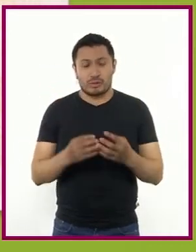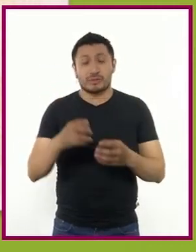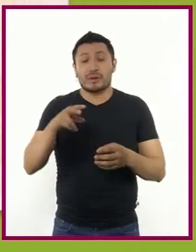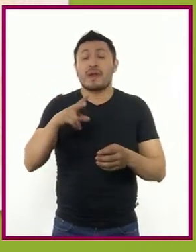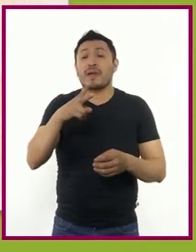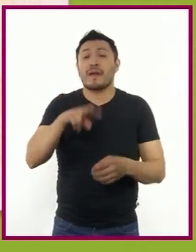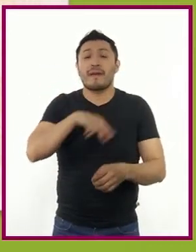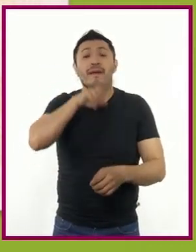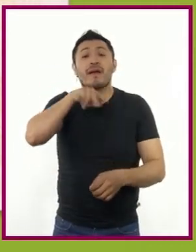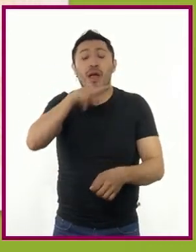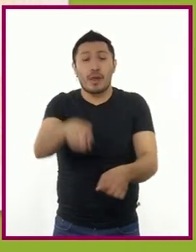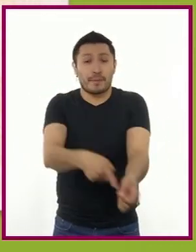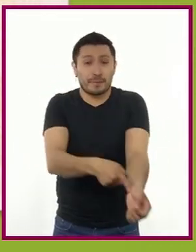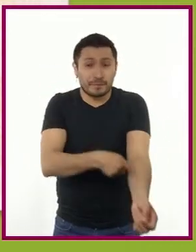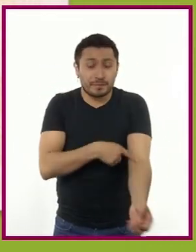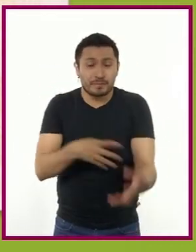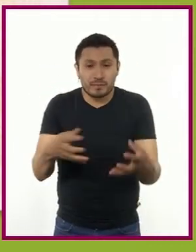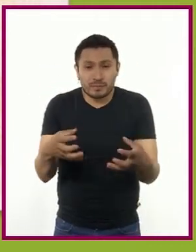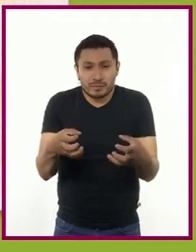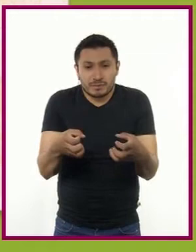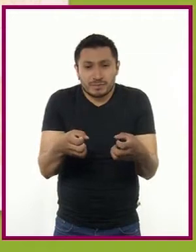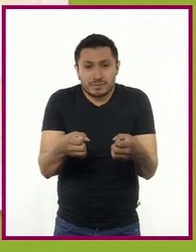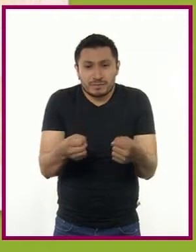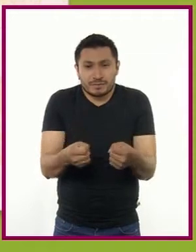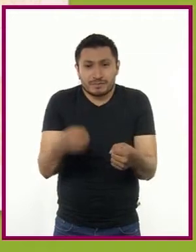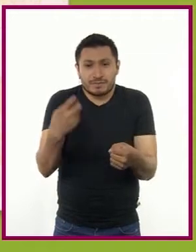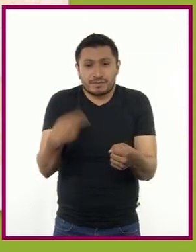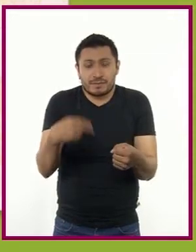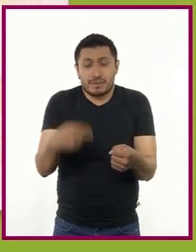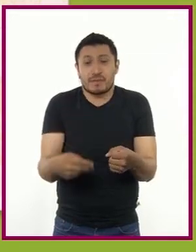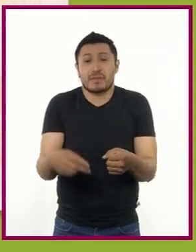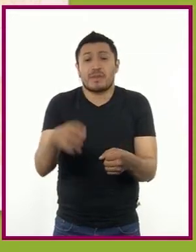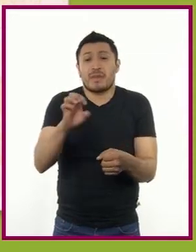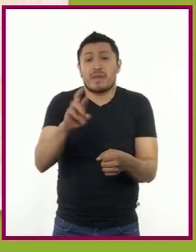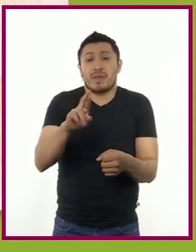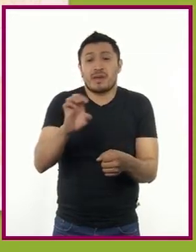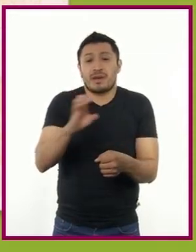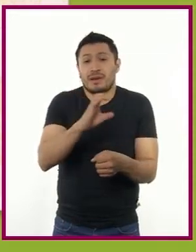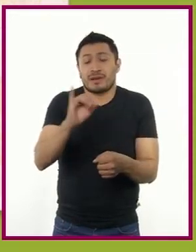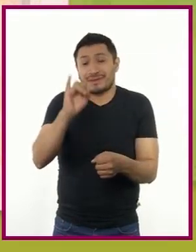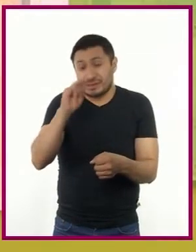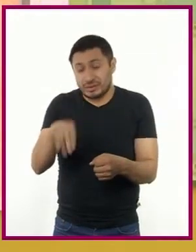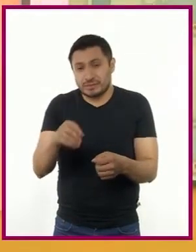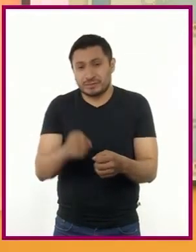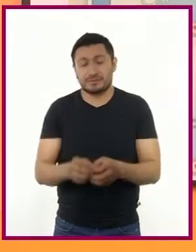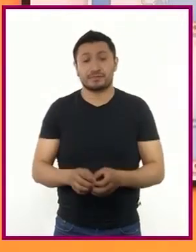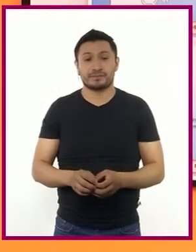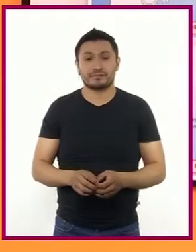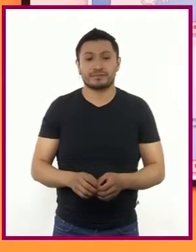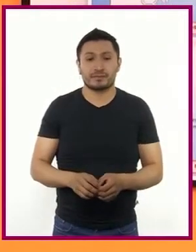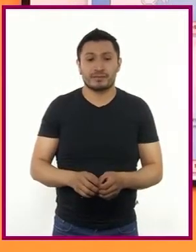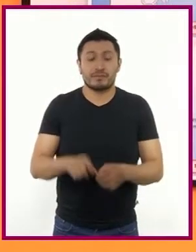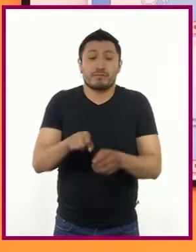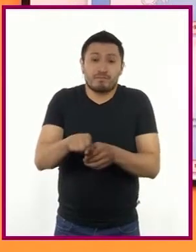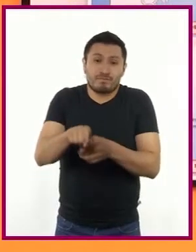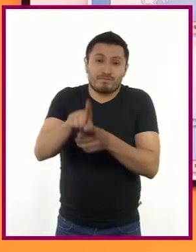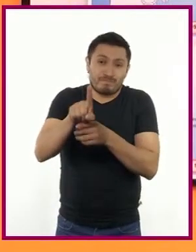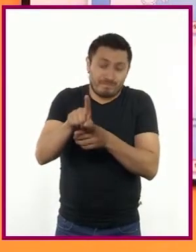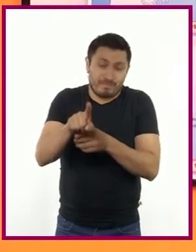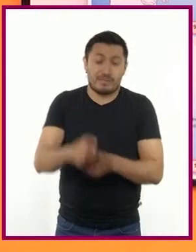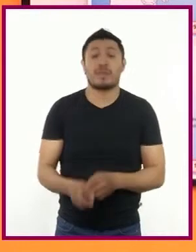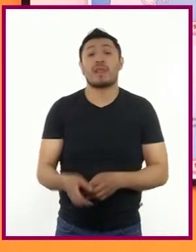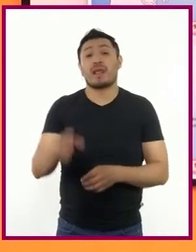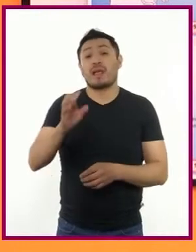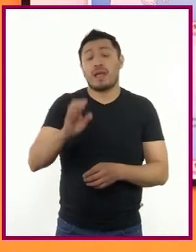venas se comprimen y se produce la erección. En la corona del glande hay glándulas sebáceas